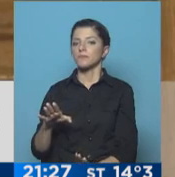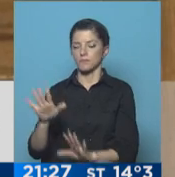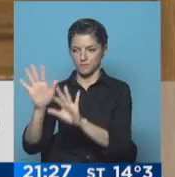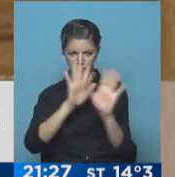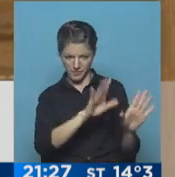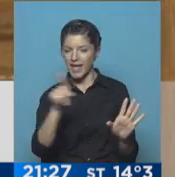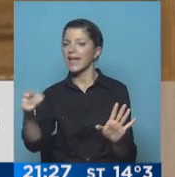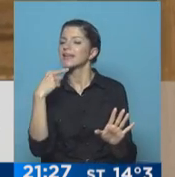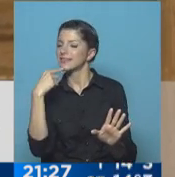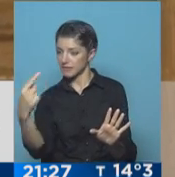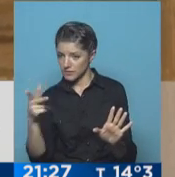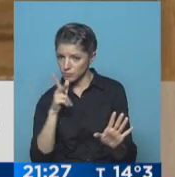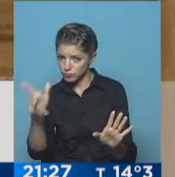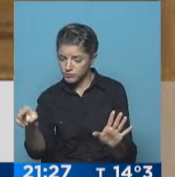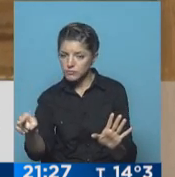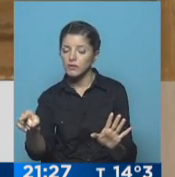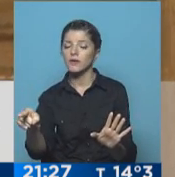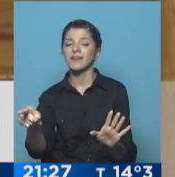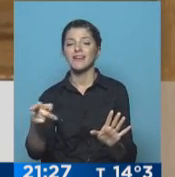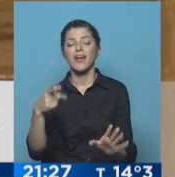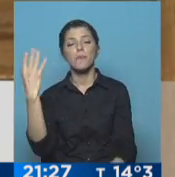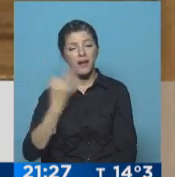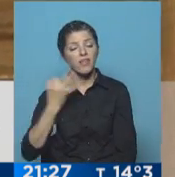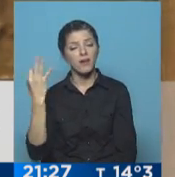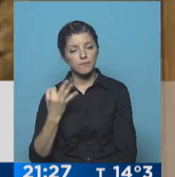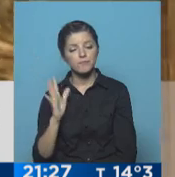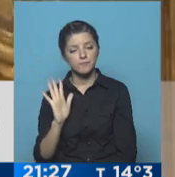Quiero decirles que la verdad que